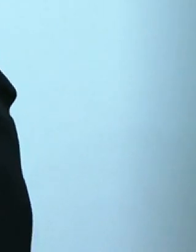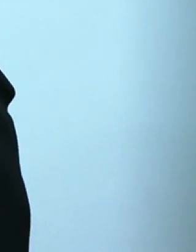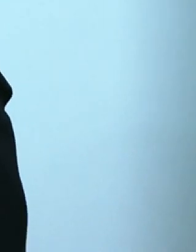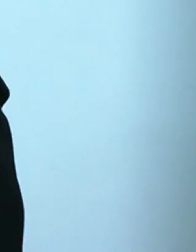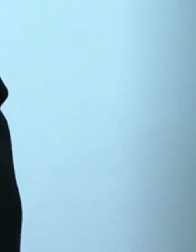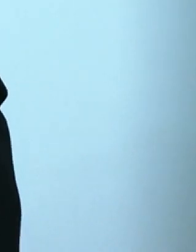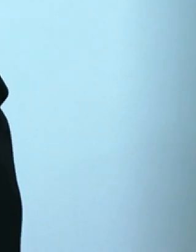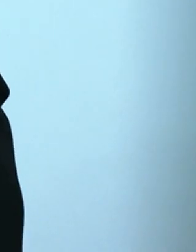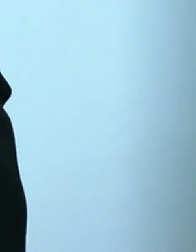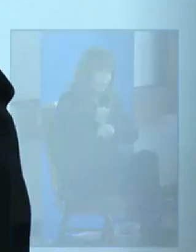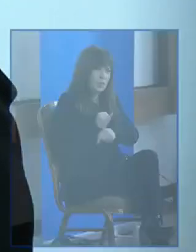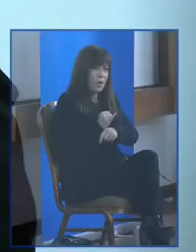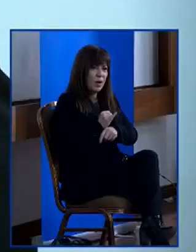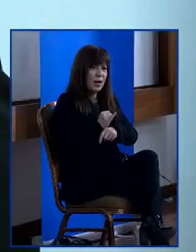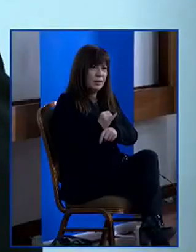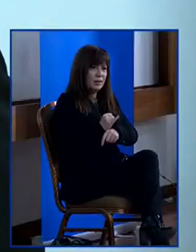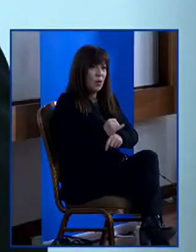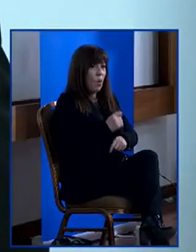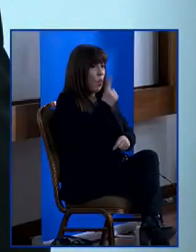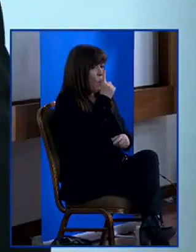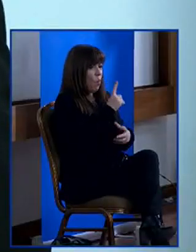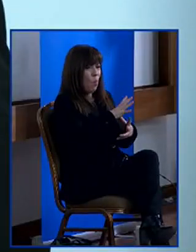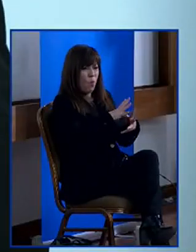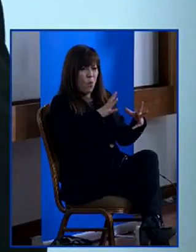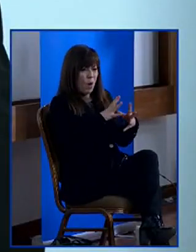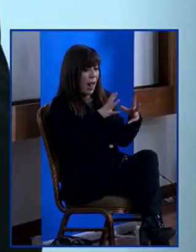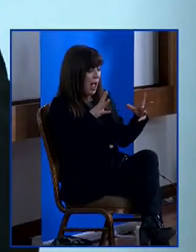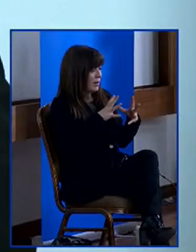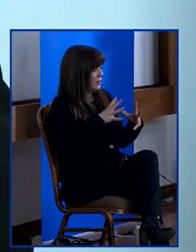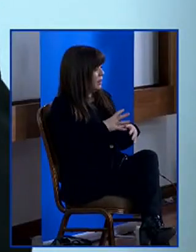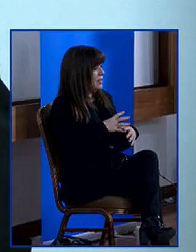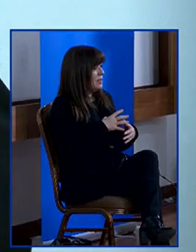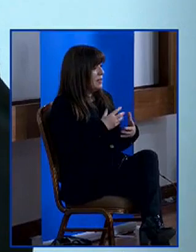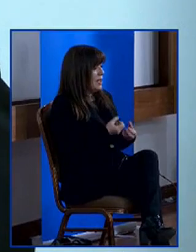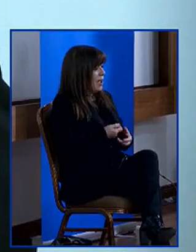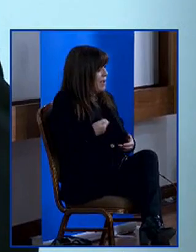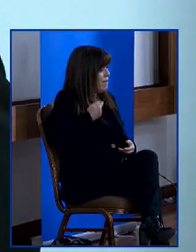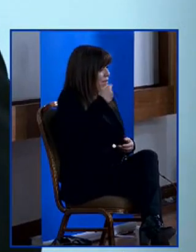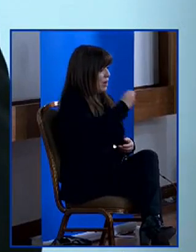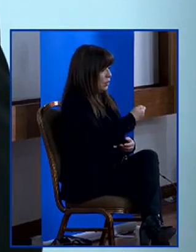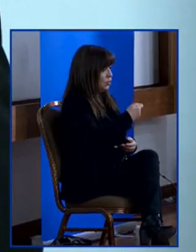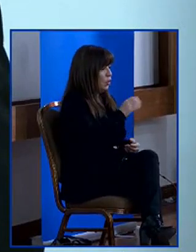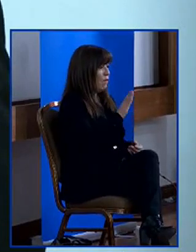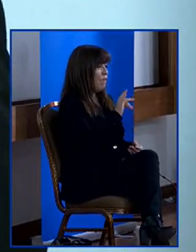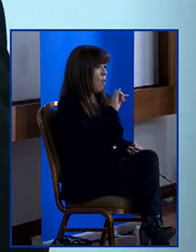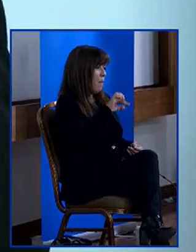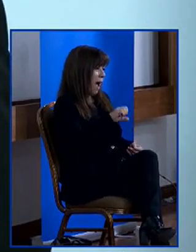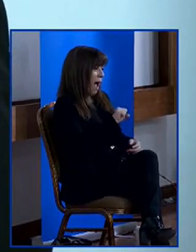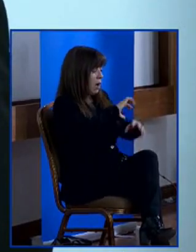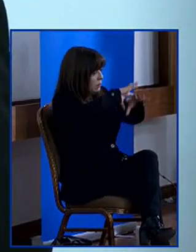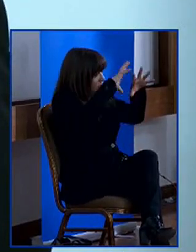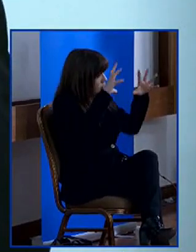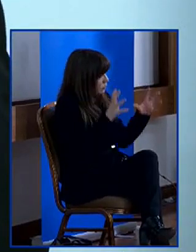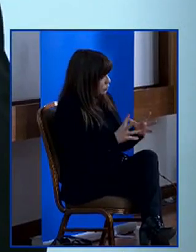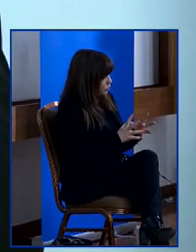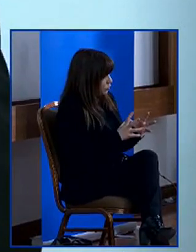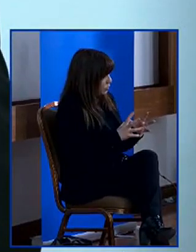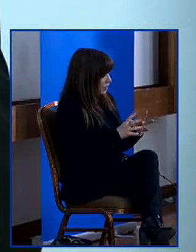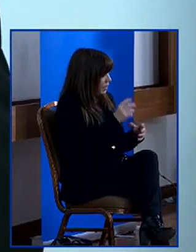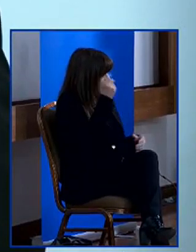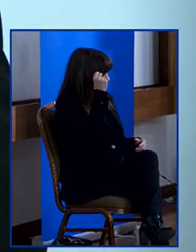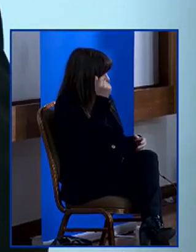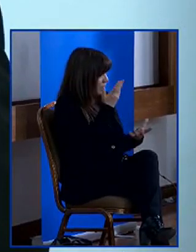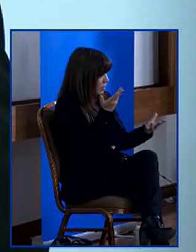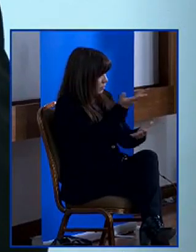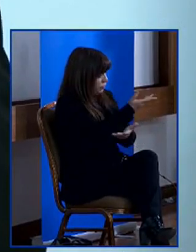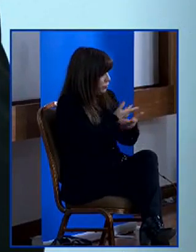instituciones, tenemos una gran inversión a nivel de Bupa, a nivel mundial, y bueno, la idea es